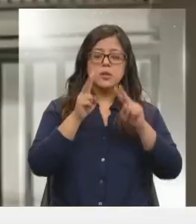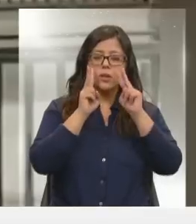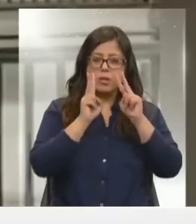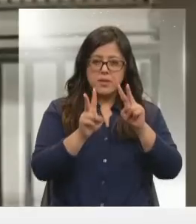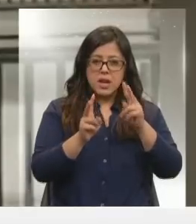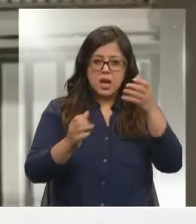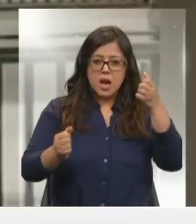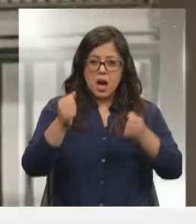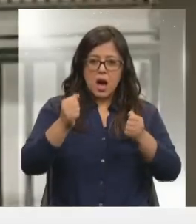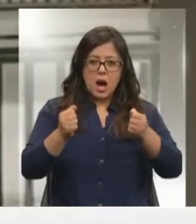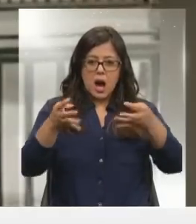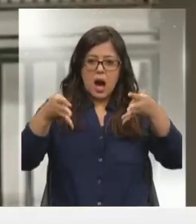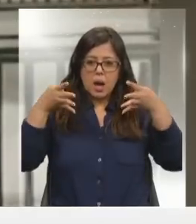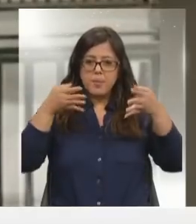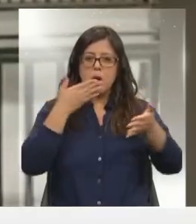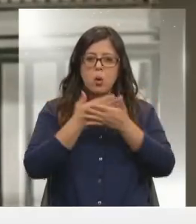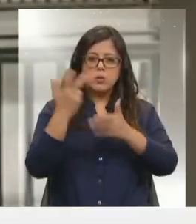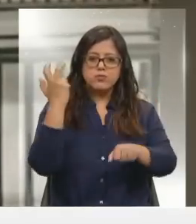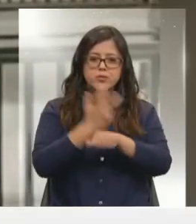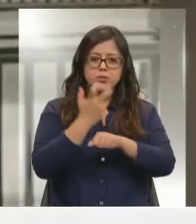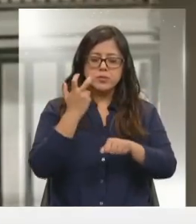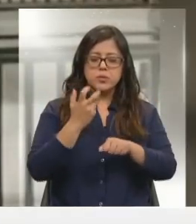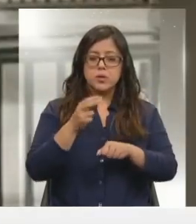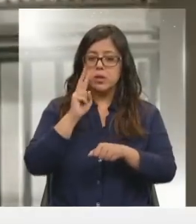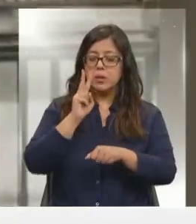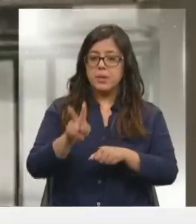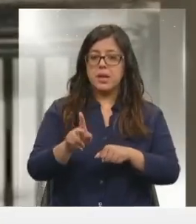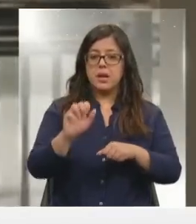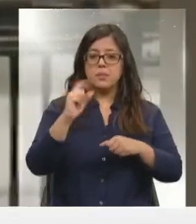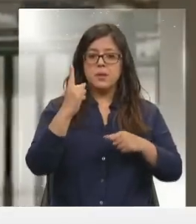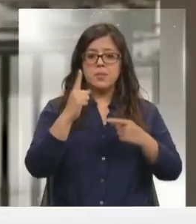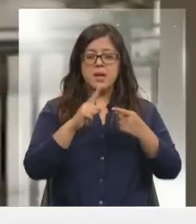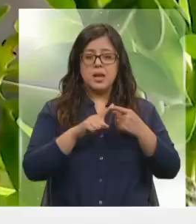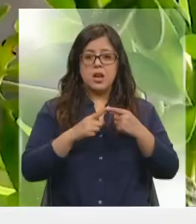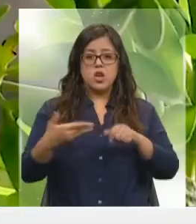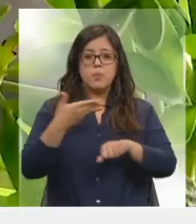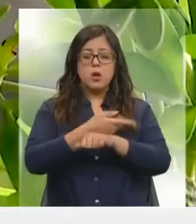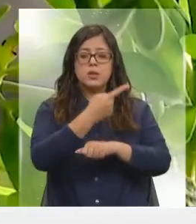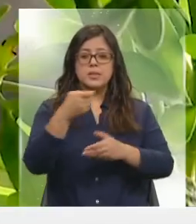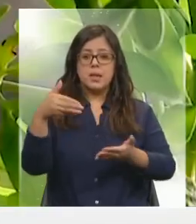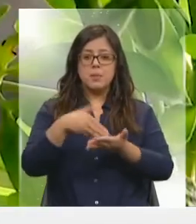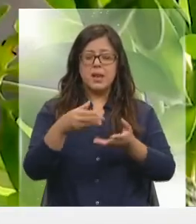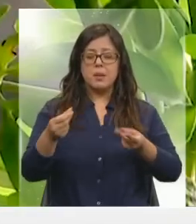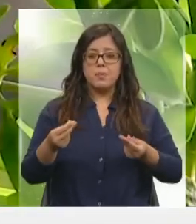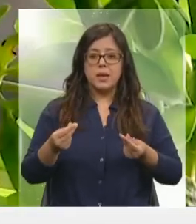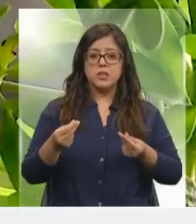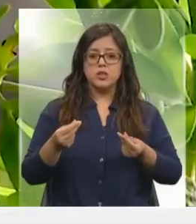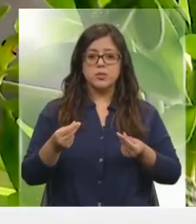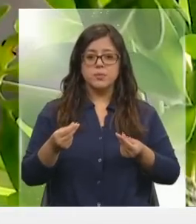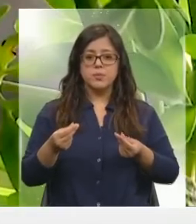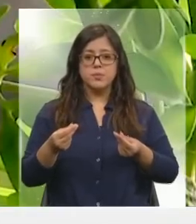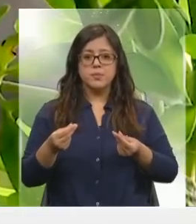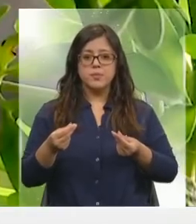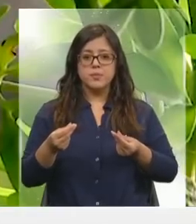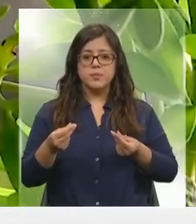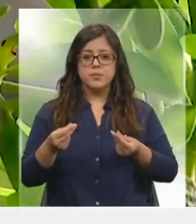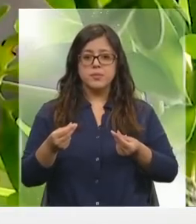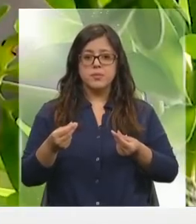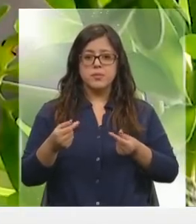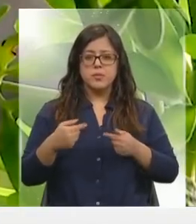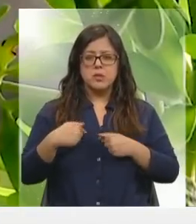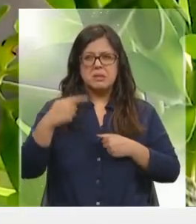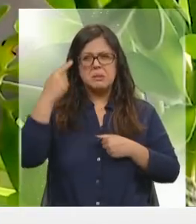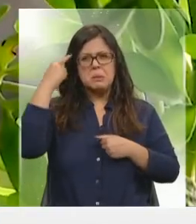su camión al momento de ser robado. Mira, la primera fue que nos pidieron 100.000 pesos. De hecho, yo lo encontré así como